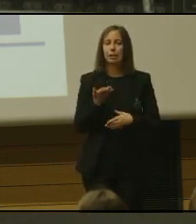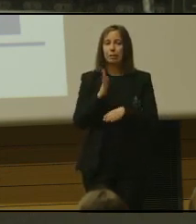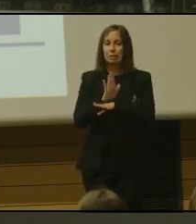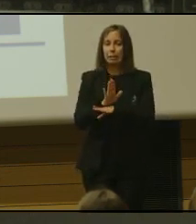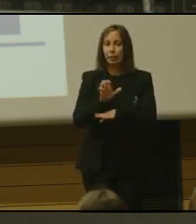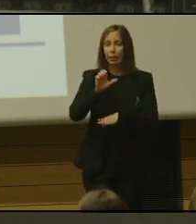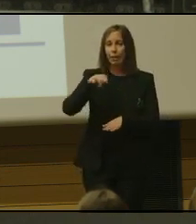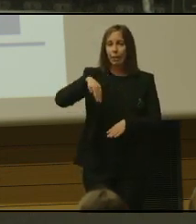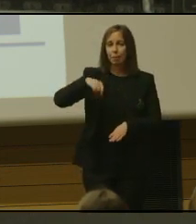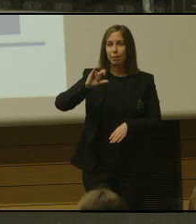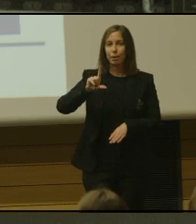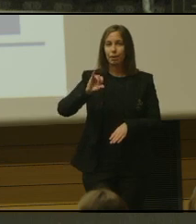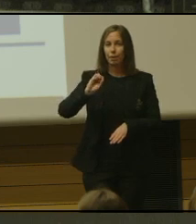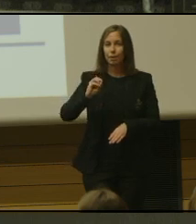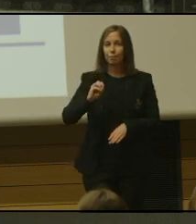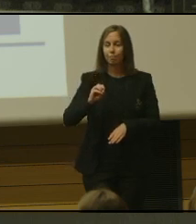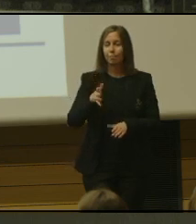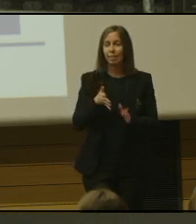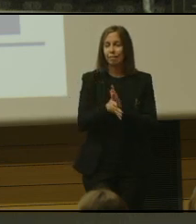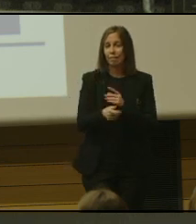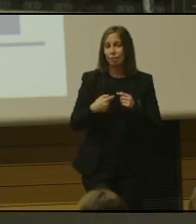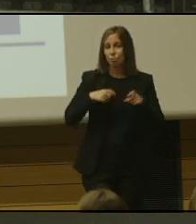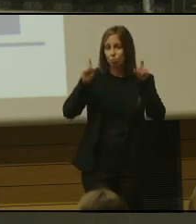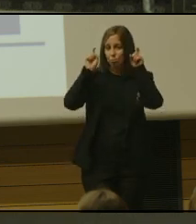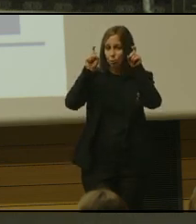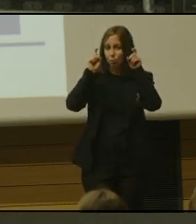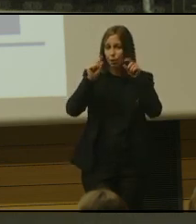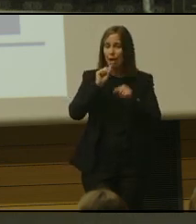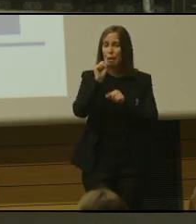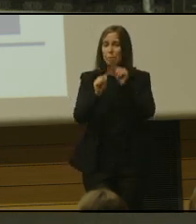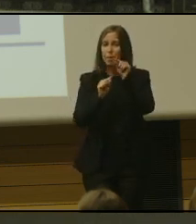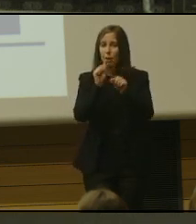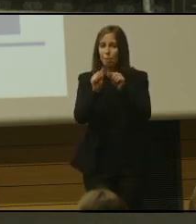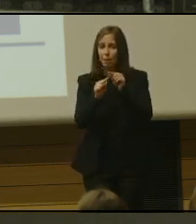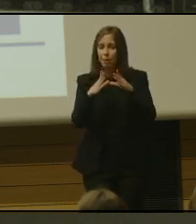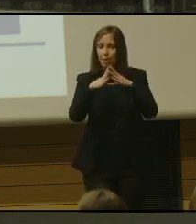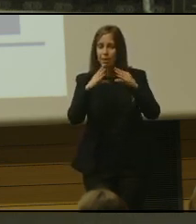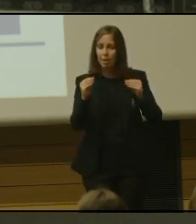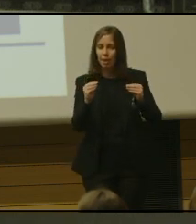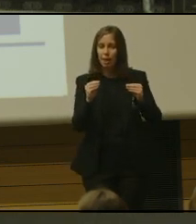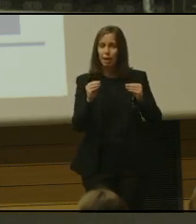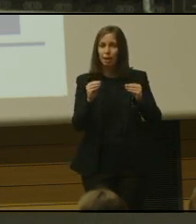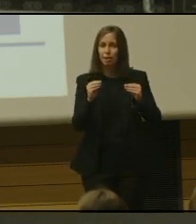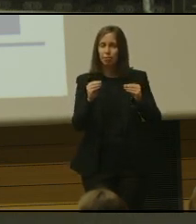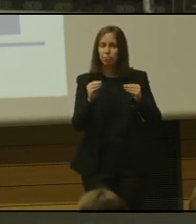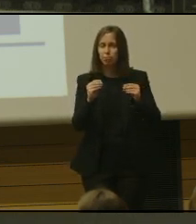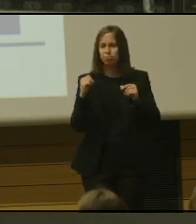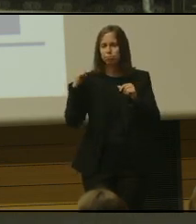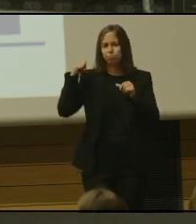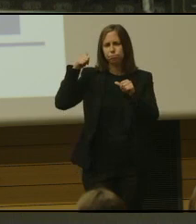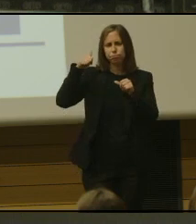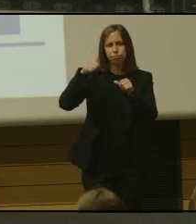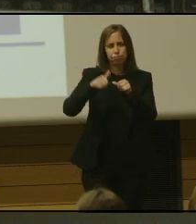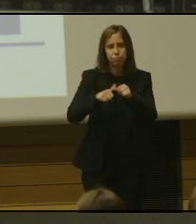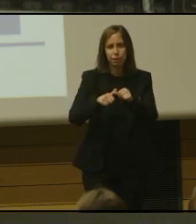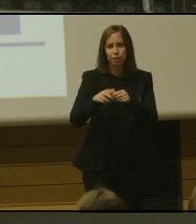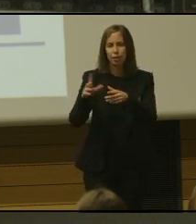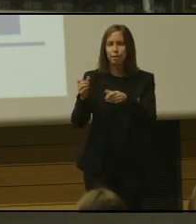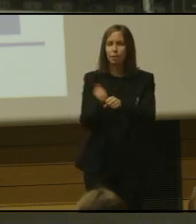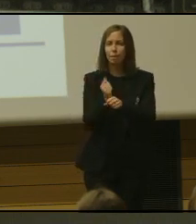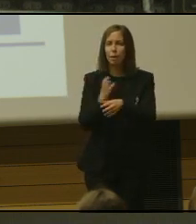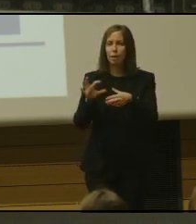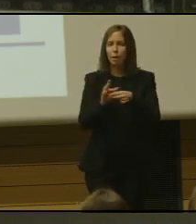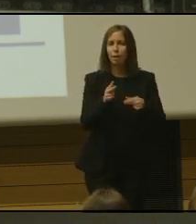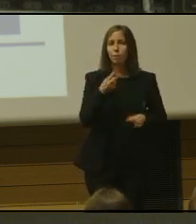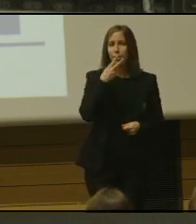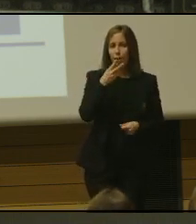casi pasa porque soy profesora de epidemiología en una universidad y llevo muchos años trabajando en tabaco.